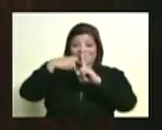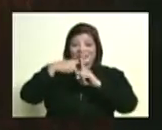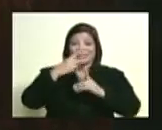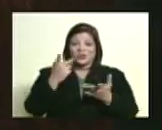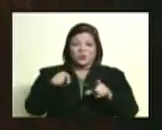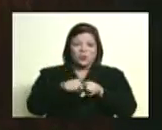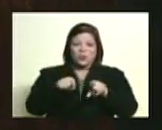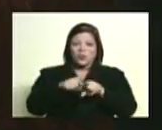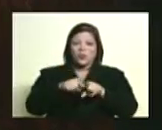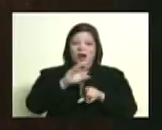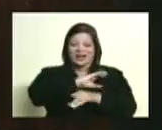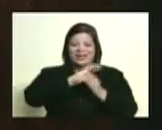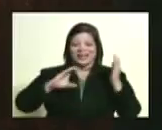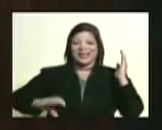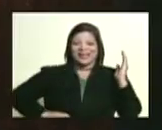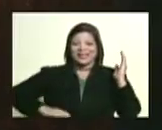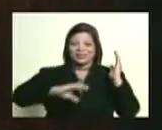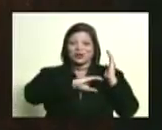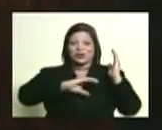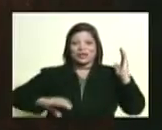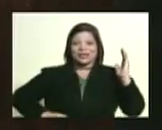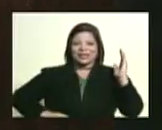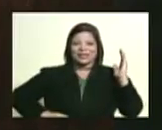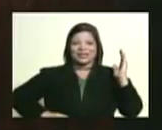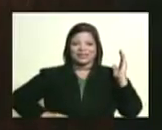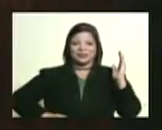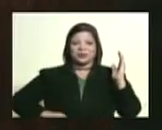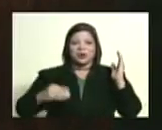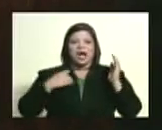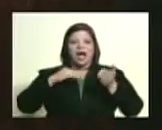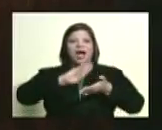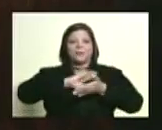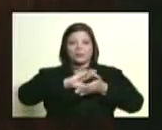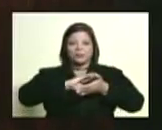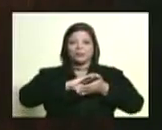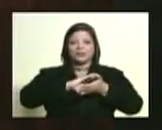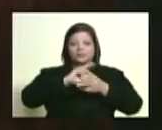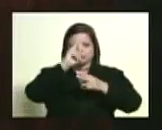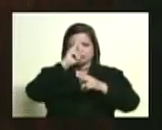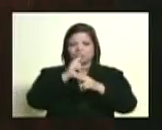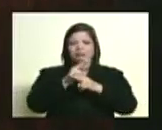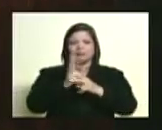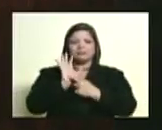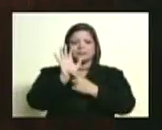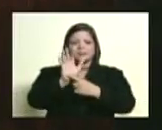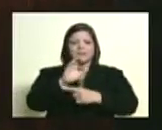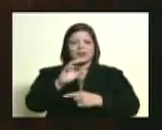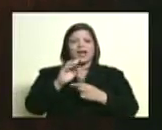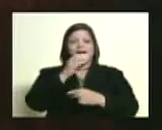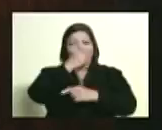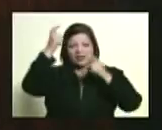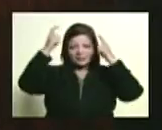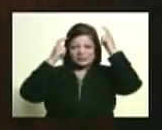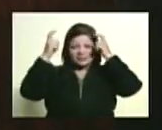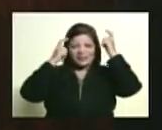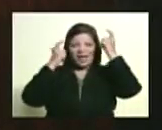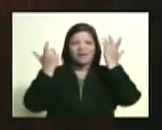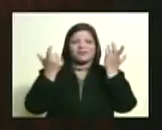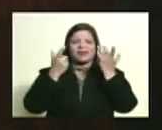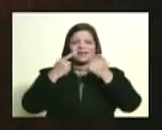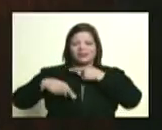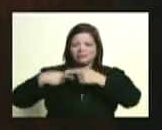Y nosotros lo extrapolamos a lo que es nuestra identidad ideológica, y creo que la presencia del chavismo tiene mucho que ver. La